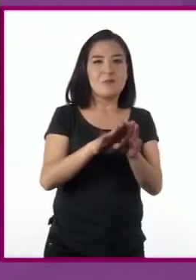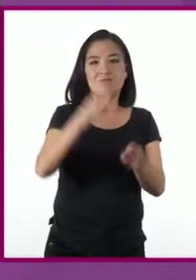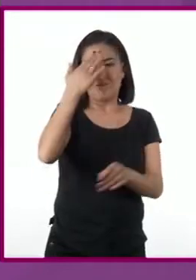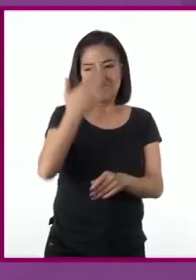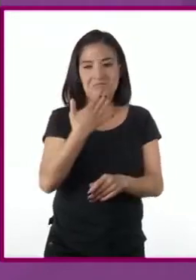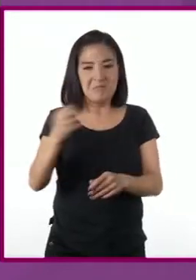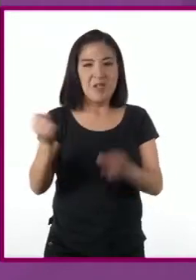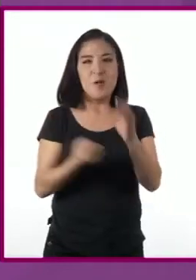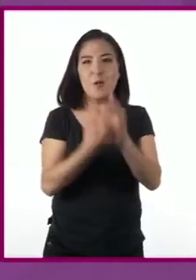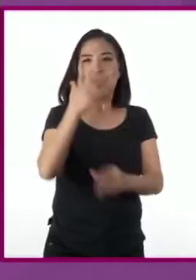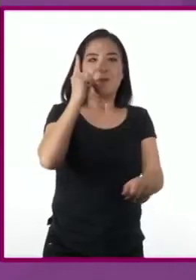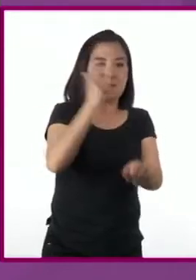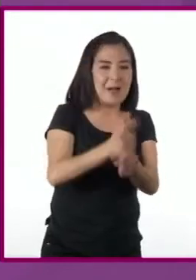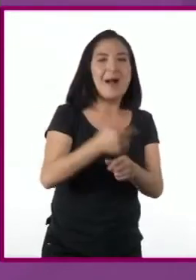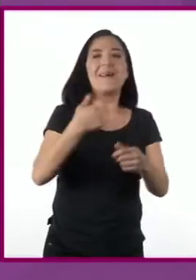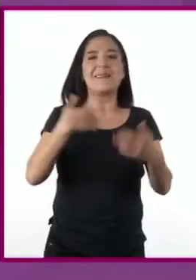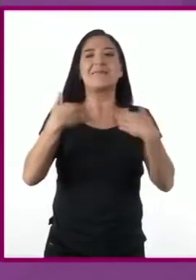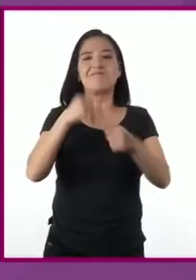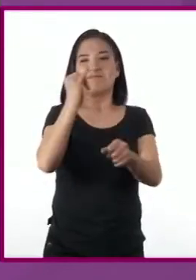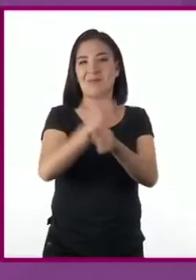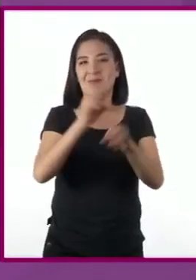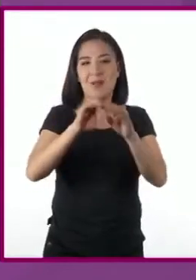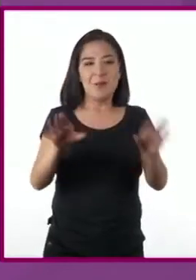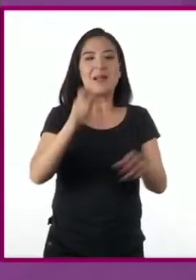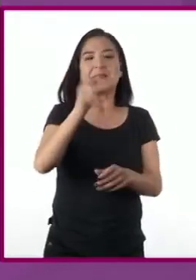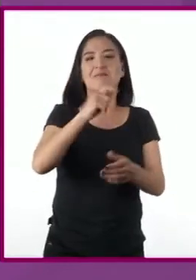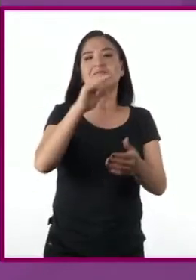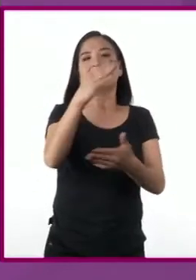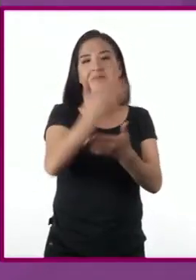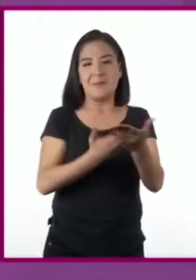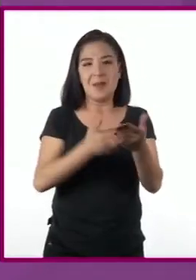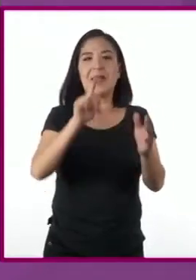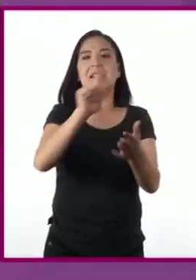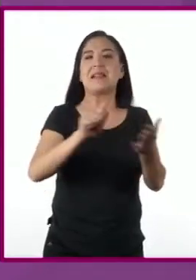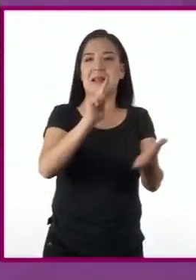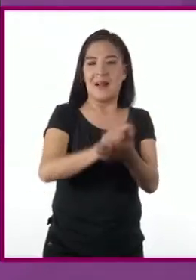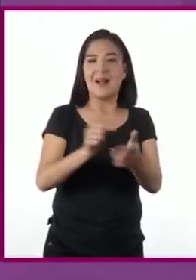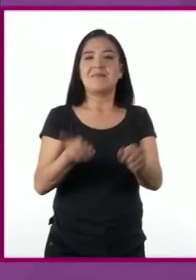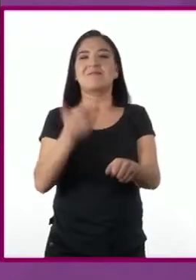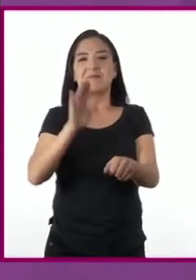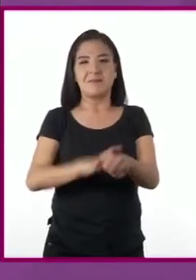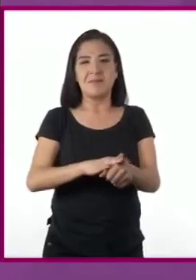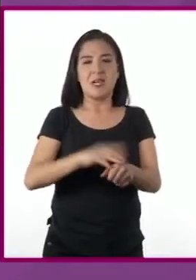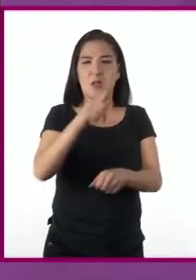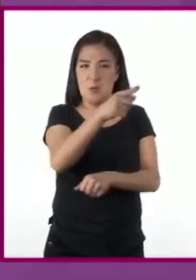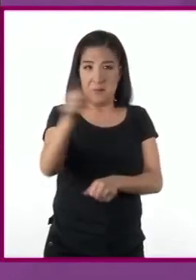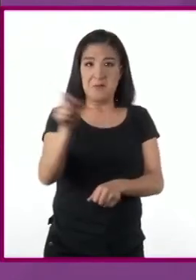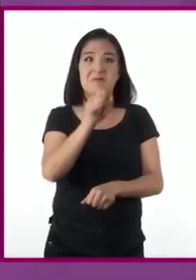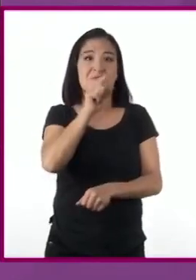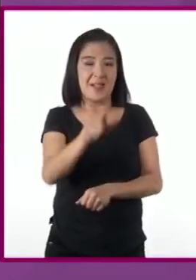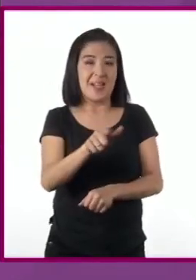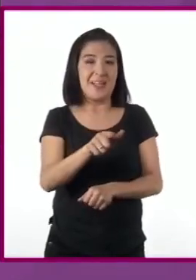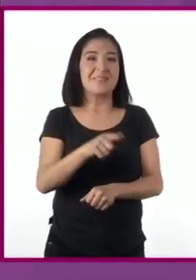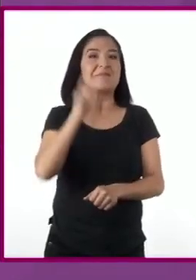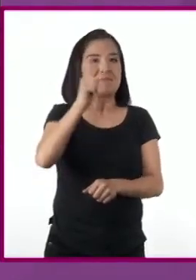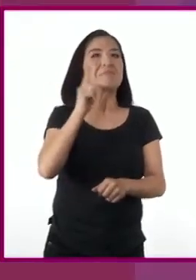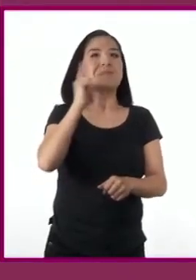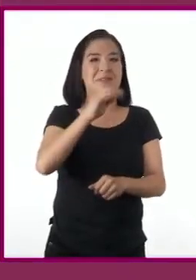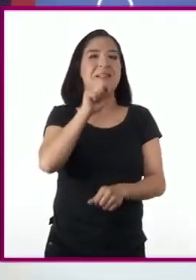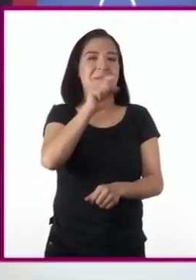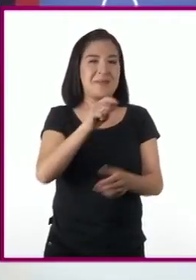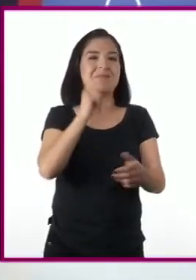más fácil y rápido la información en los documentos legales y administrativos. ¿Ustedes también? Espero que sí.